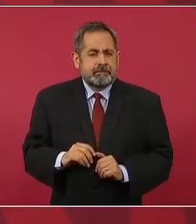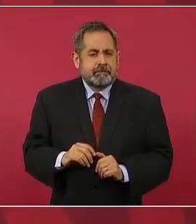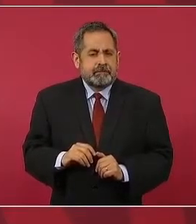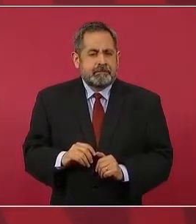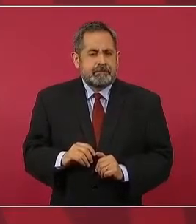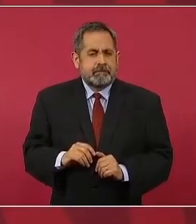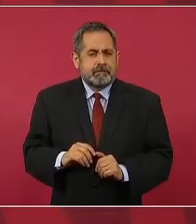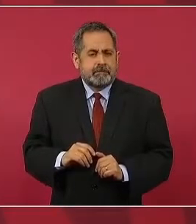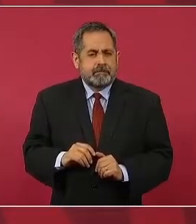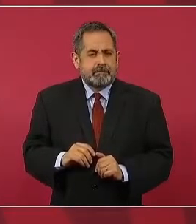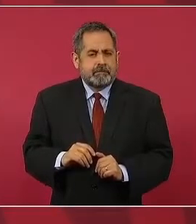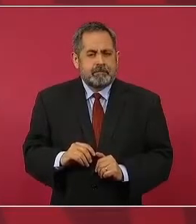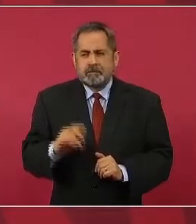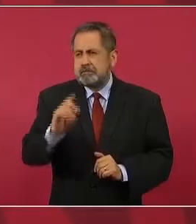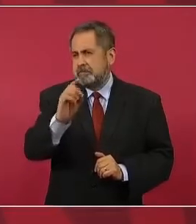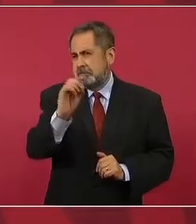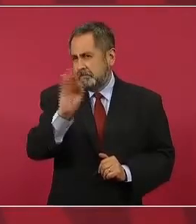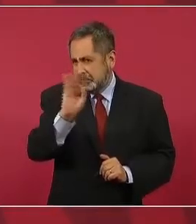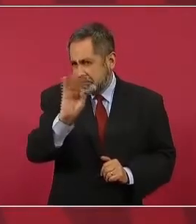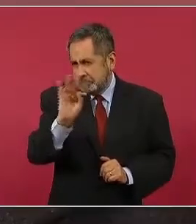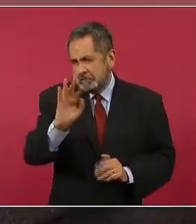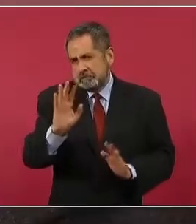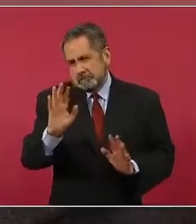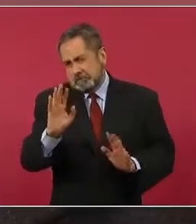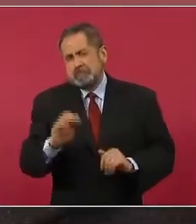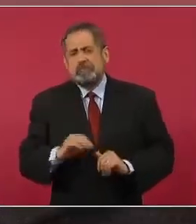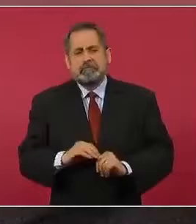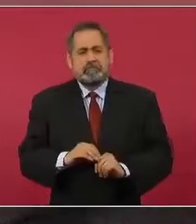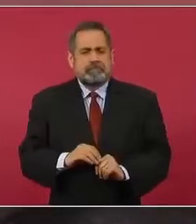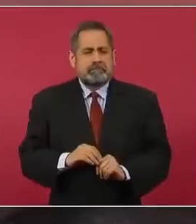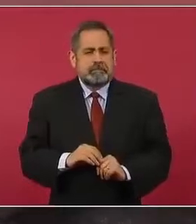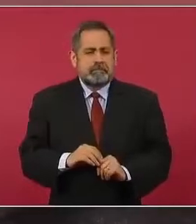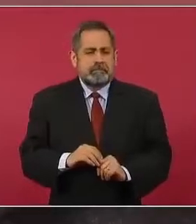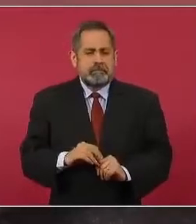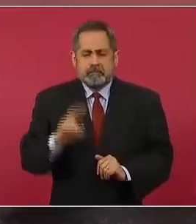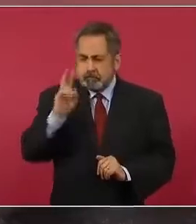aguantar, ¿no? Hay que respetar. Pero sí